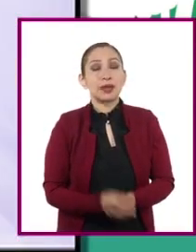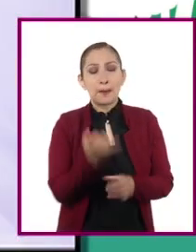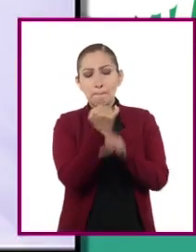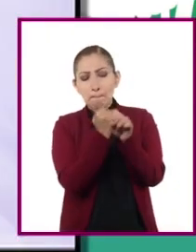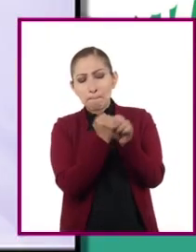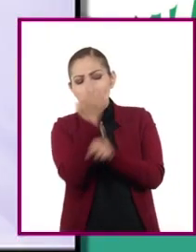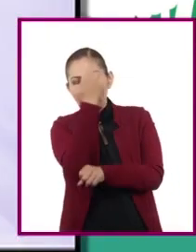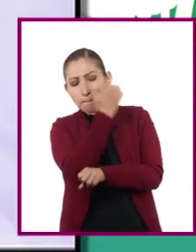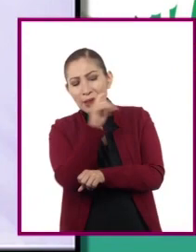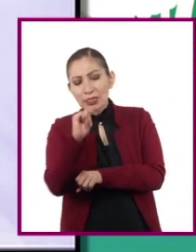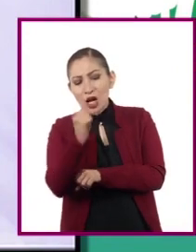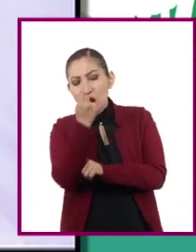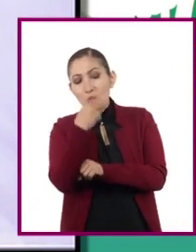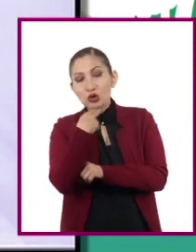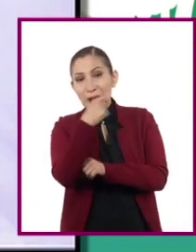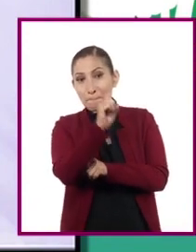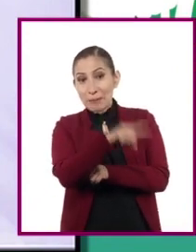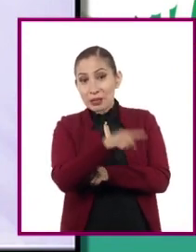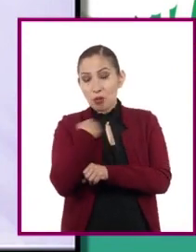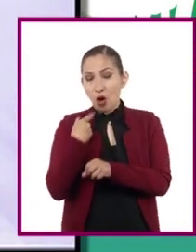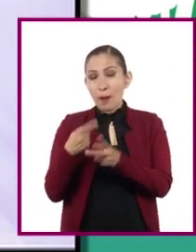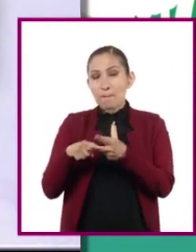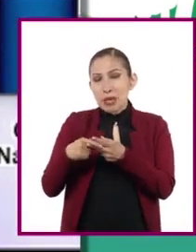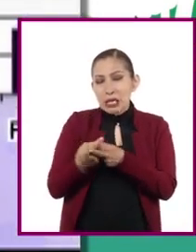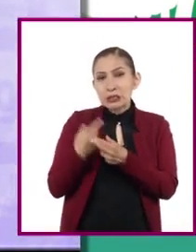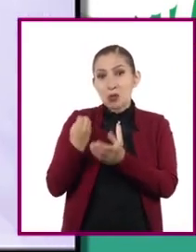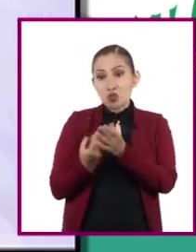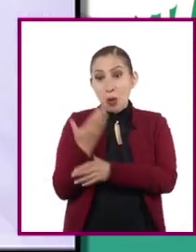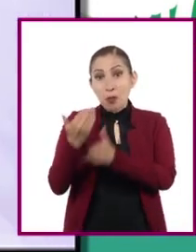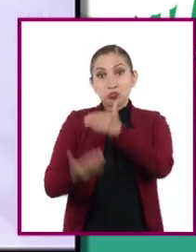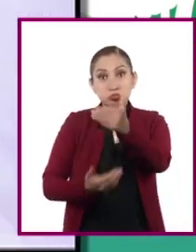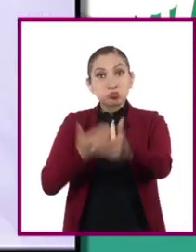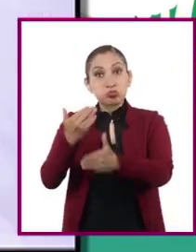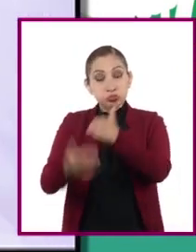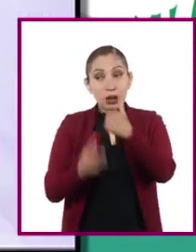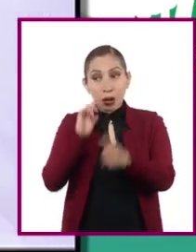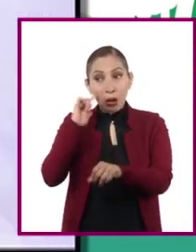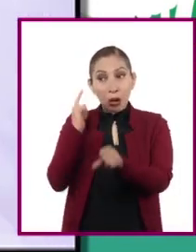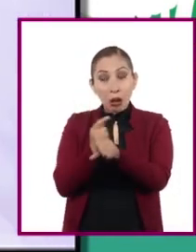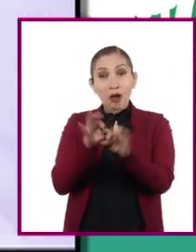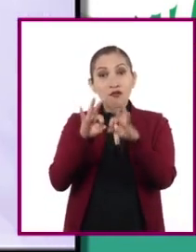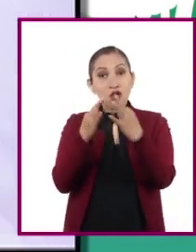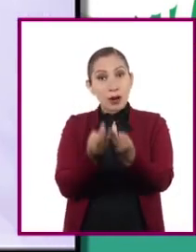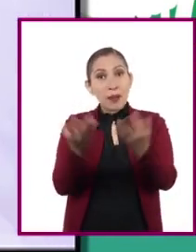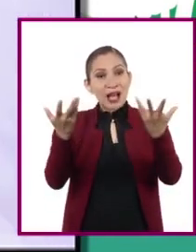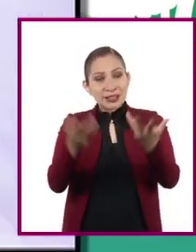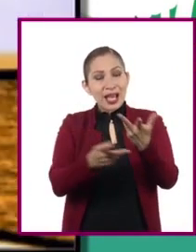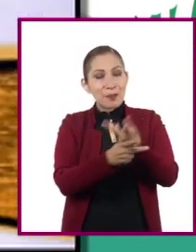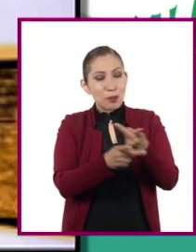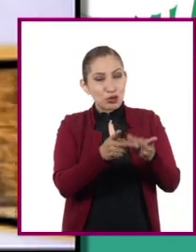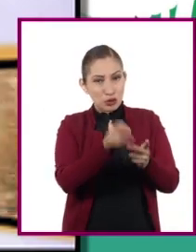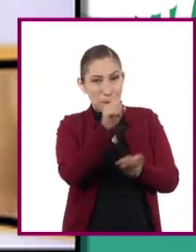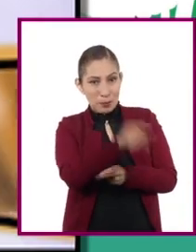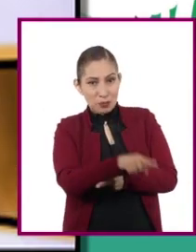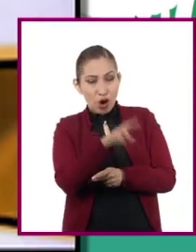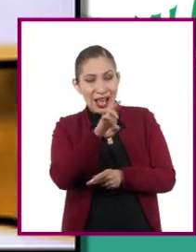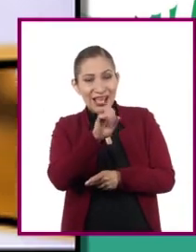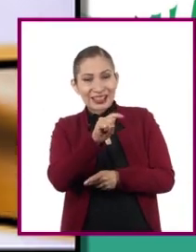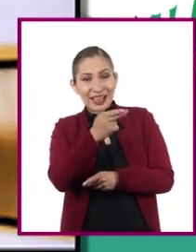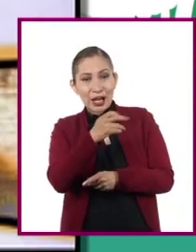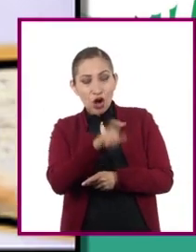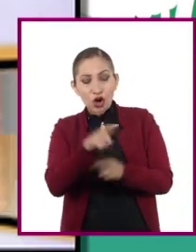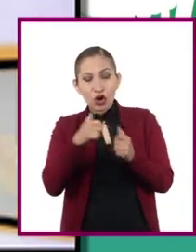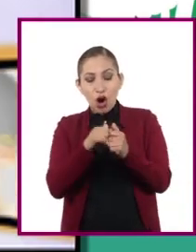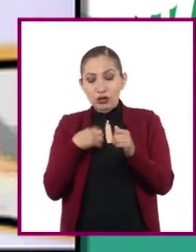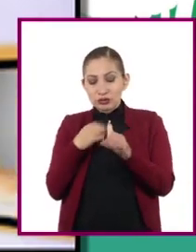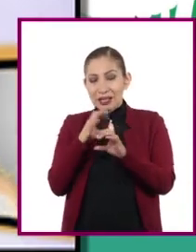La investigación y tecnología para usarlo está en pleno auge. Se han encontrado maneras de producirlo a partir del etanol con